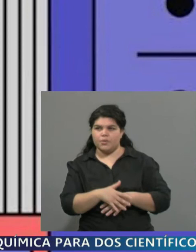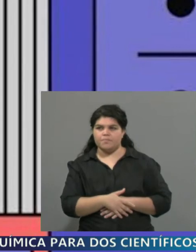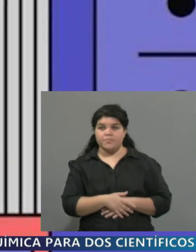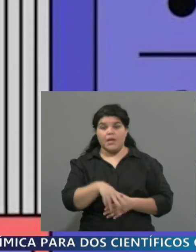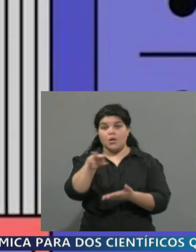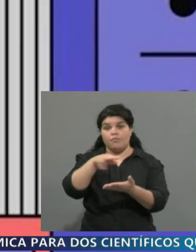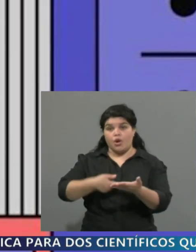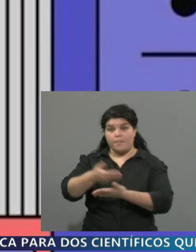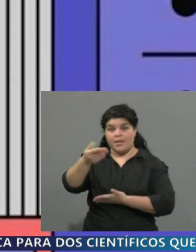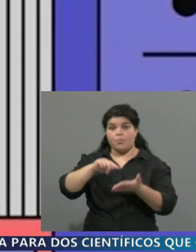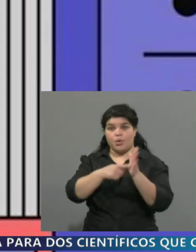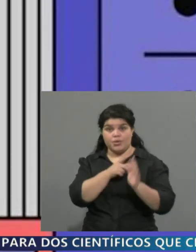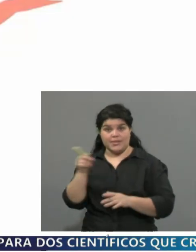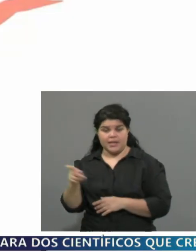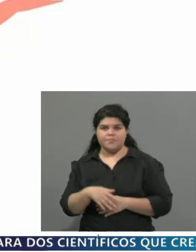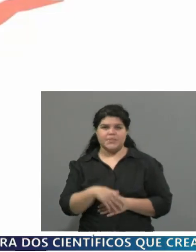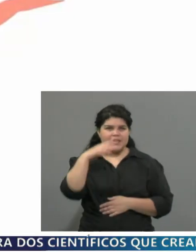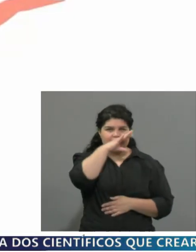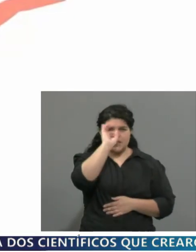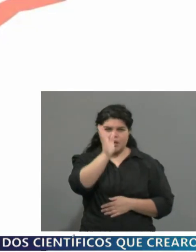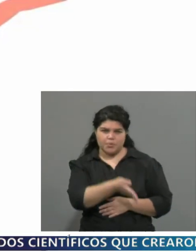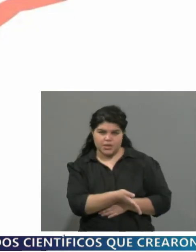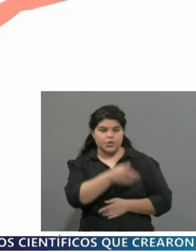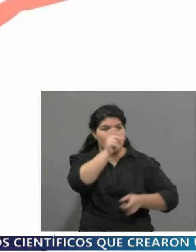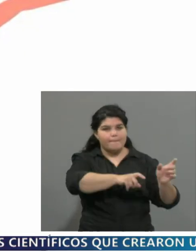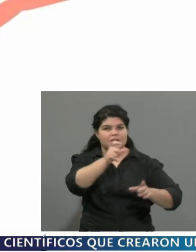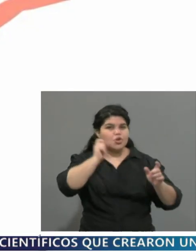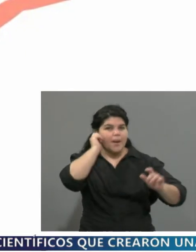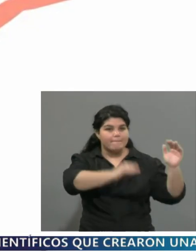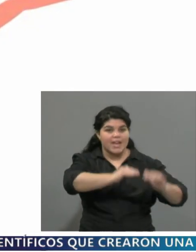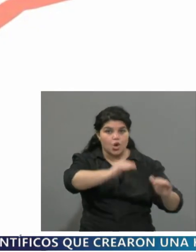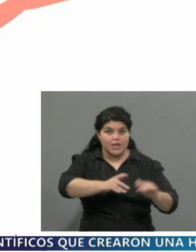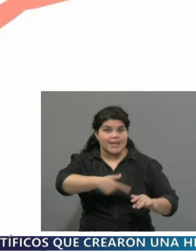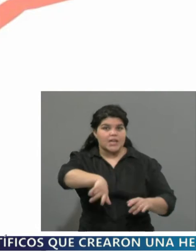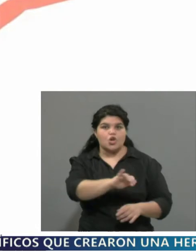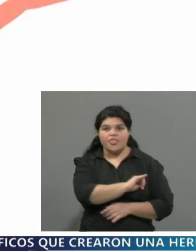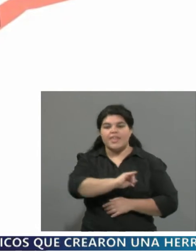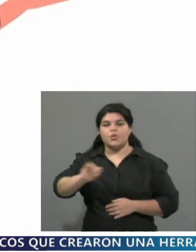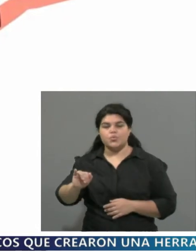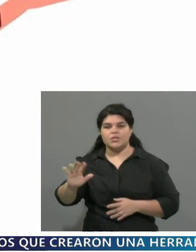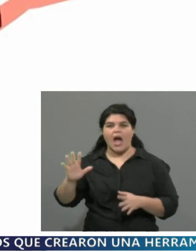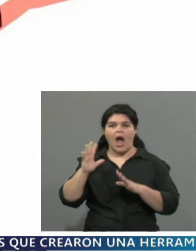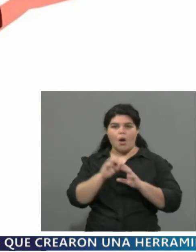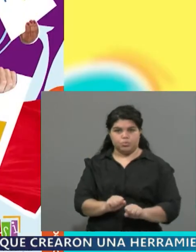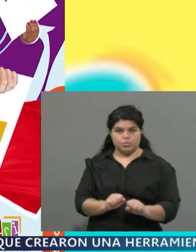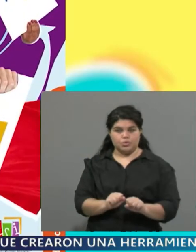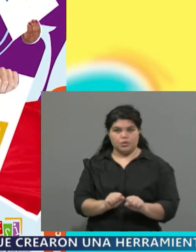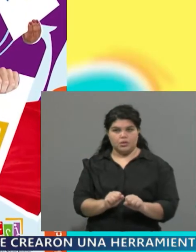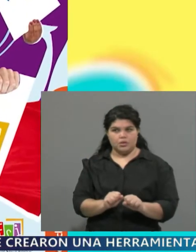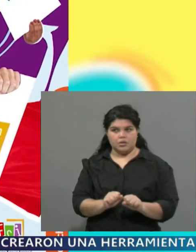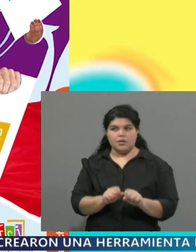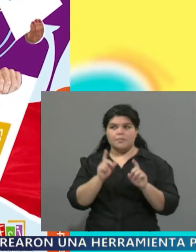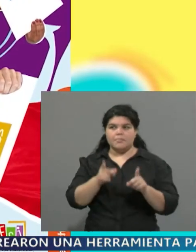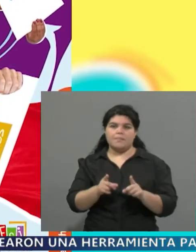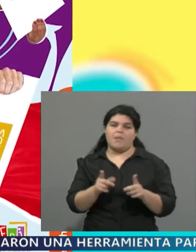Buenos Aires, entre el 70 y el 80% de las personas menores que denunciaron abuso, que se acercaron o se terminaron acercando con sus